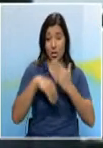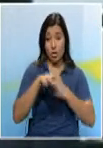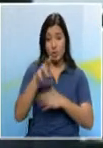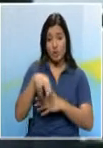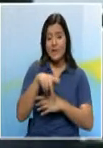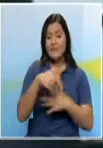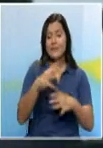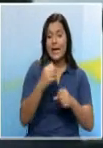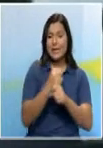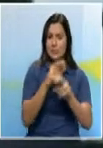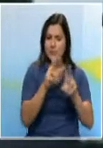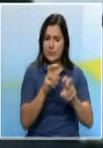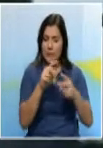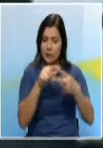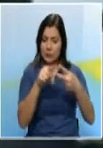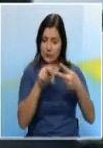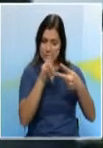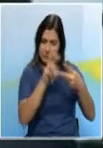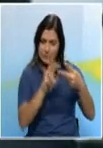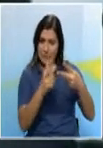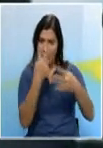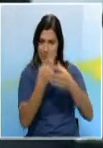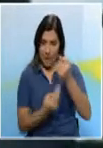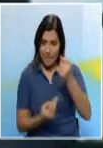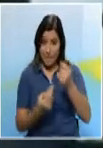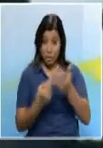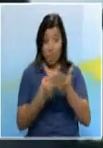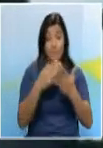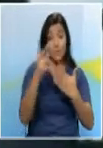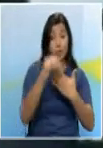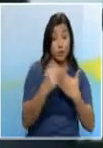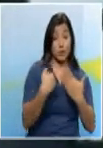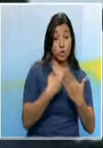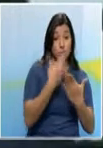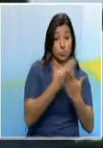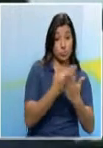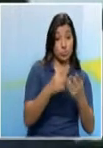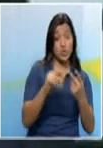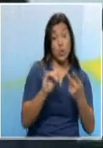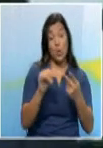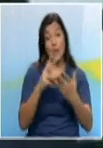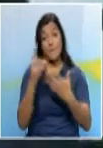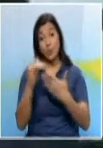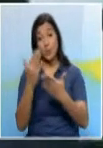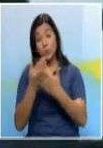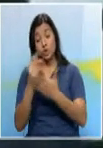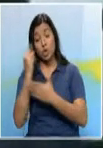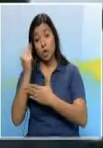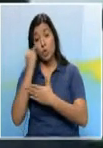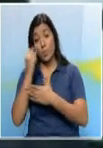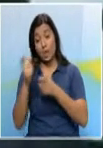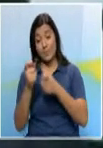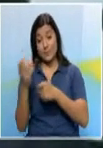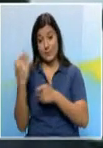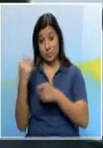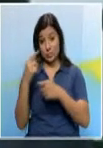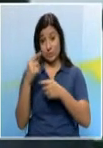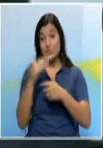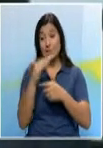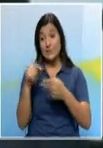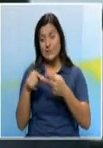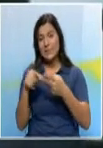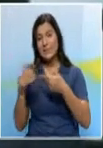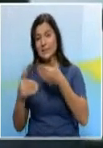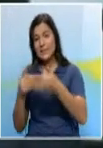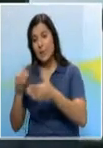hizo un análisis de los dos proyectos, tanto el proyecto que presentamos nosotros como el proyecto que presentó el Poder Ejecutivo de la administración pasada y que se estaba tramitando